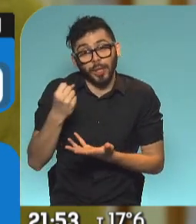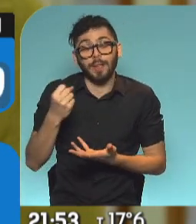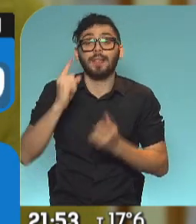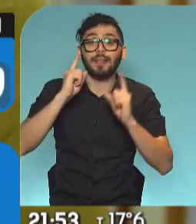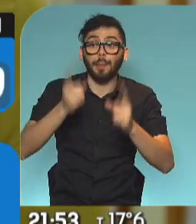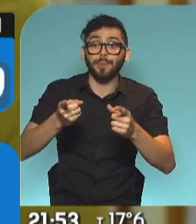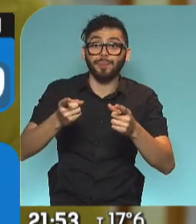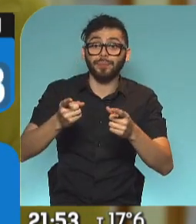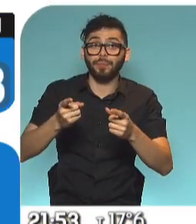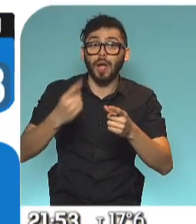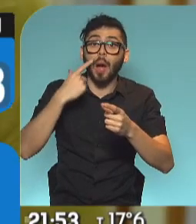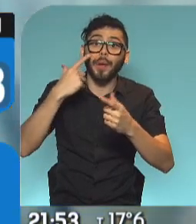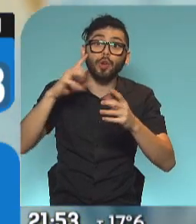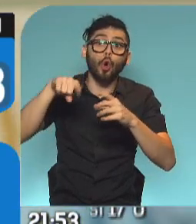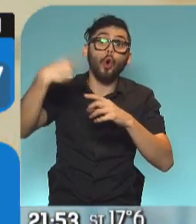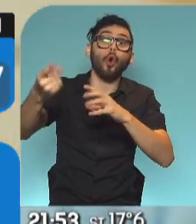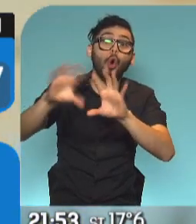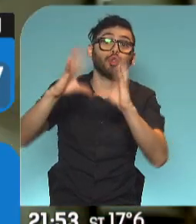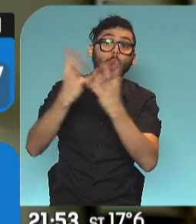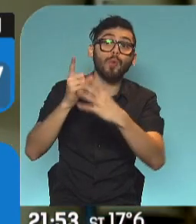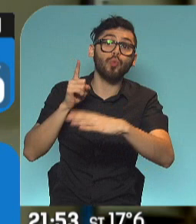tener acceso a otros mundos, quizás.